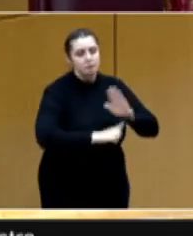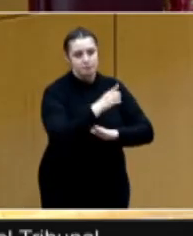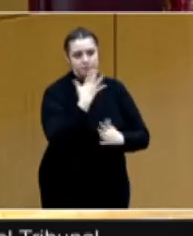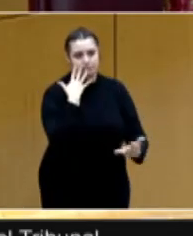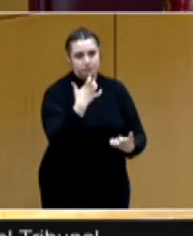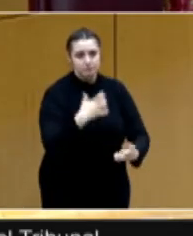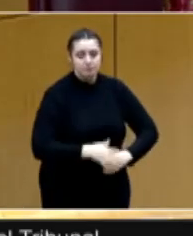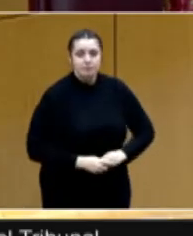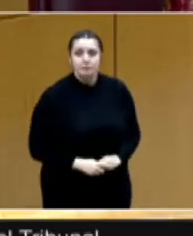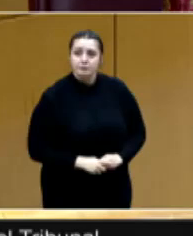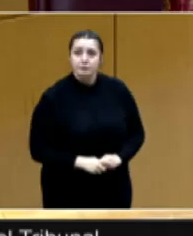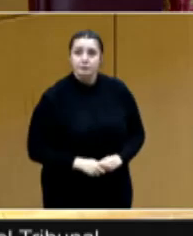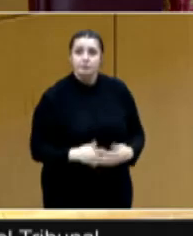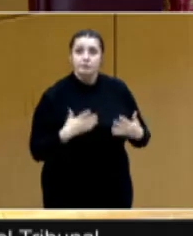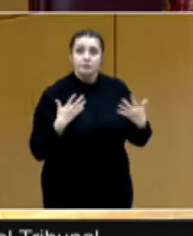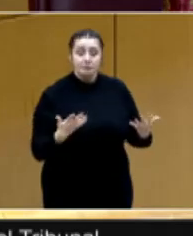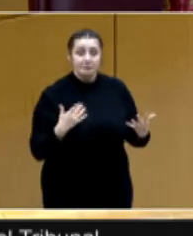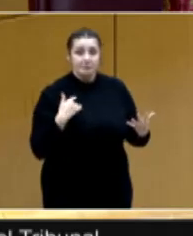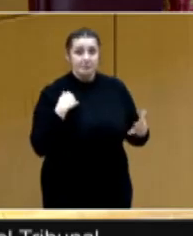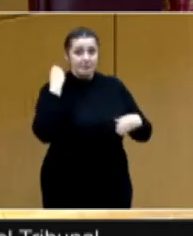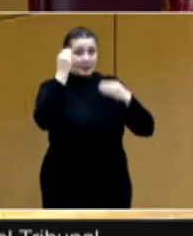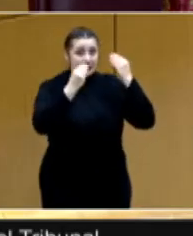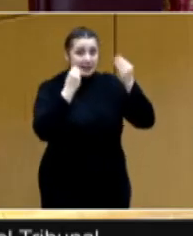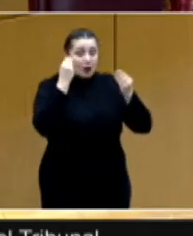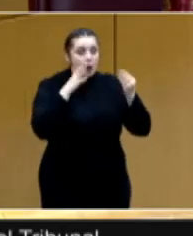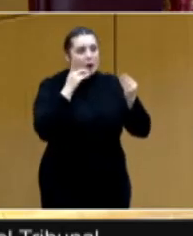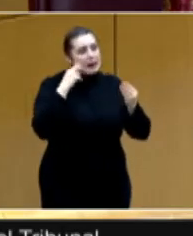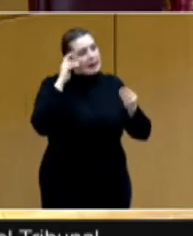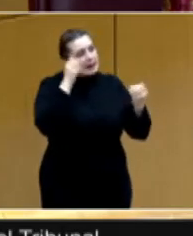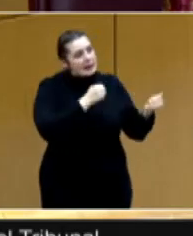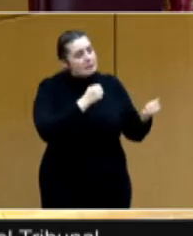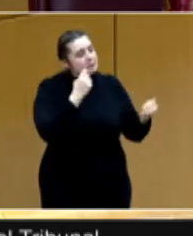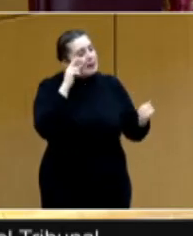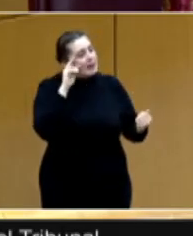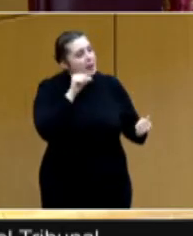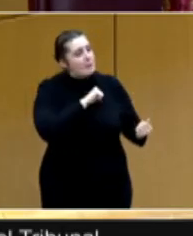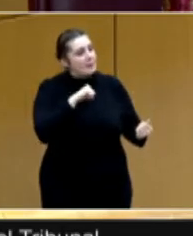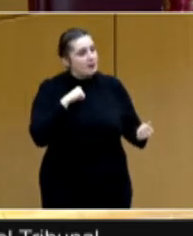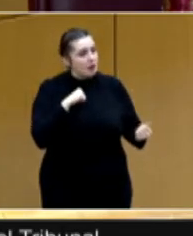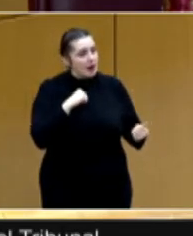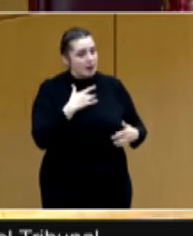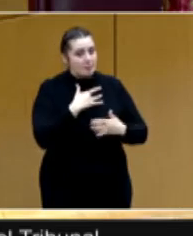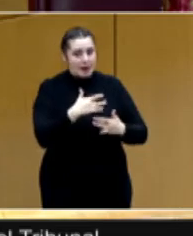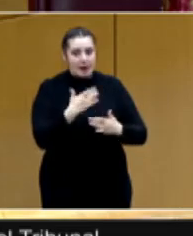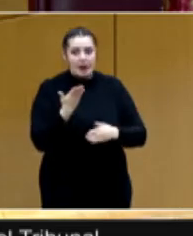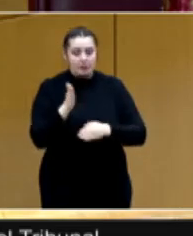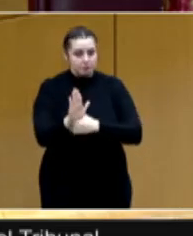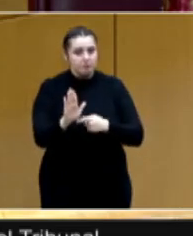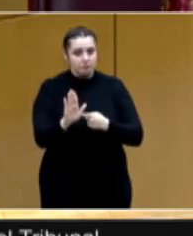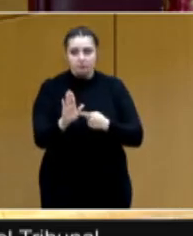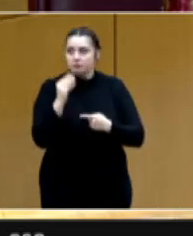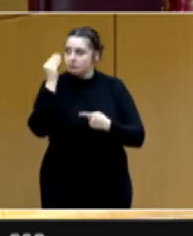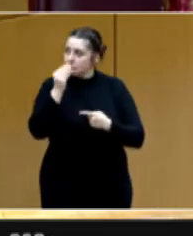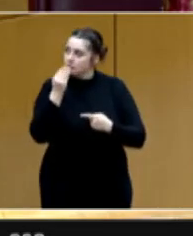entonces esa reflexión esa experiencia personal que ha puesto encima de la mesa María Pino creo que es